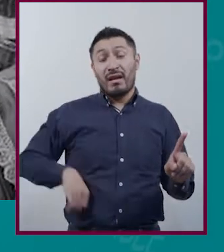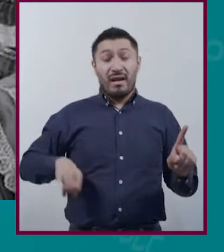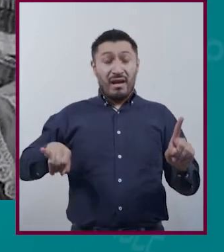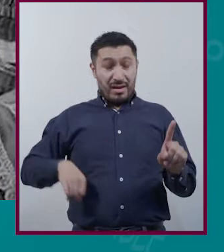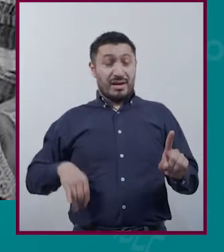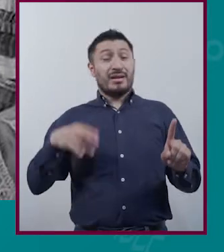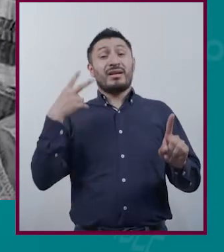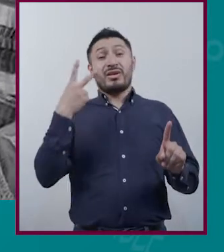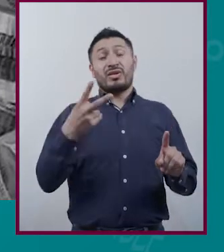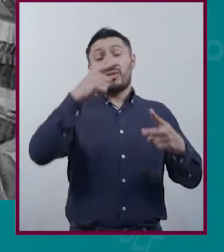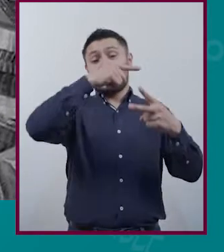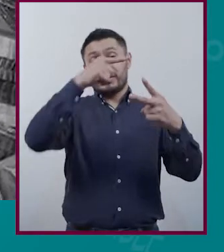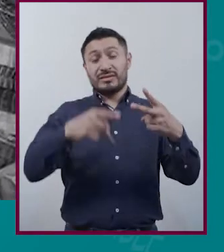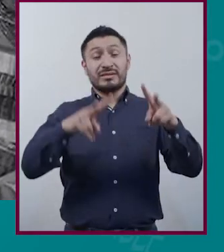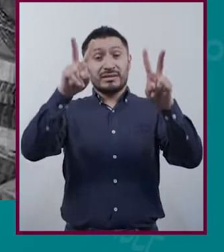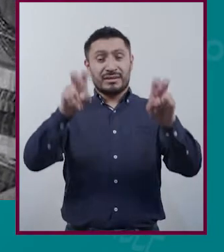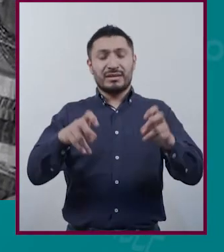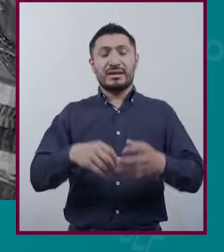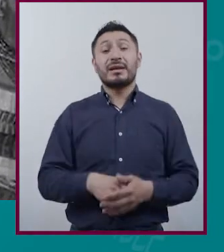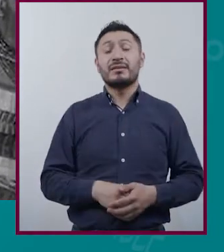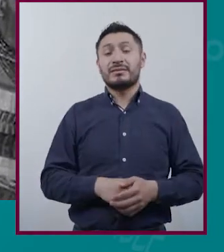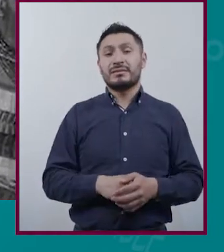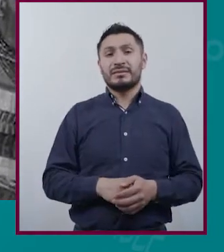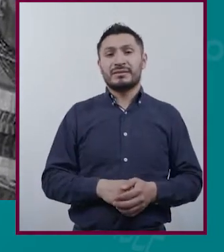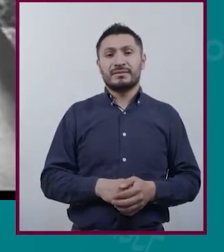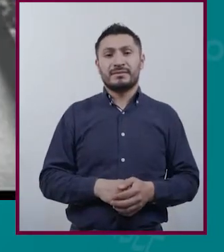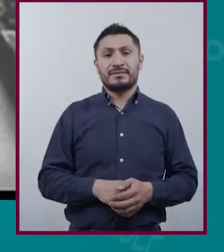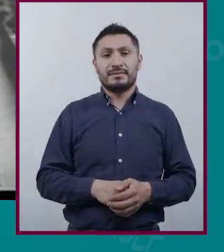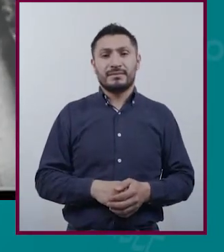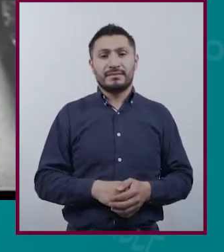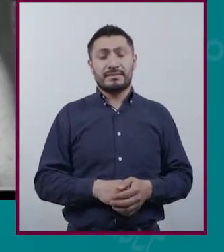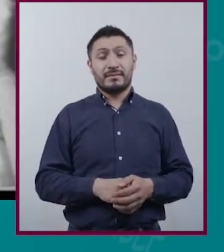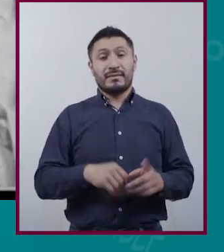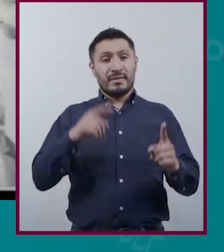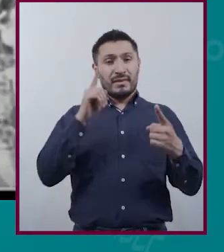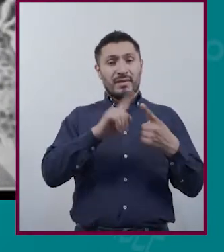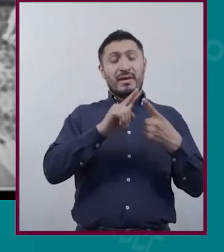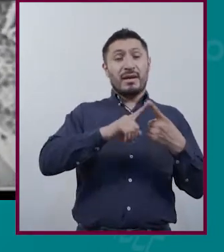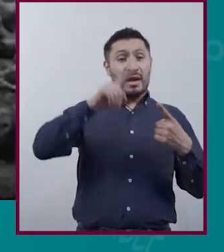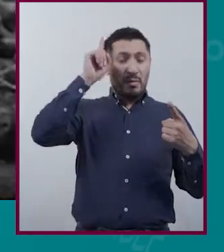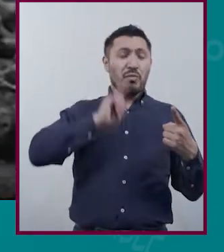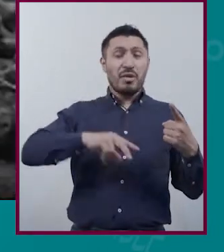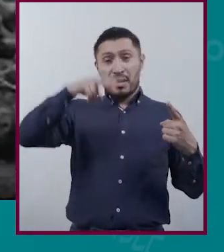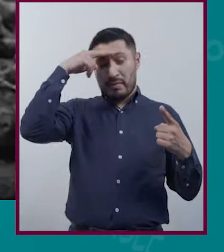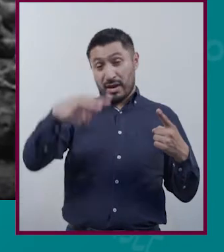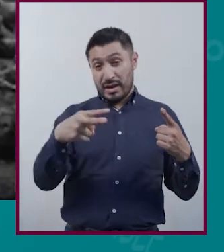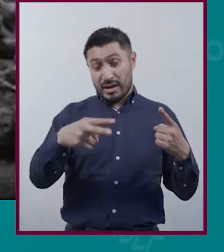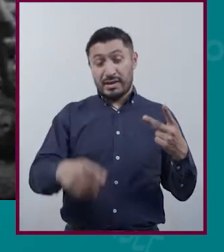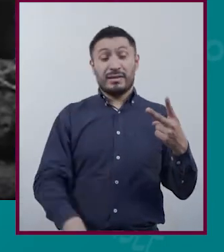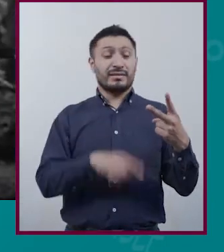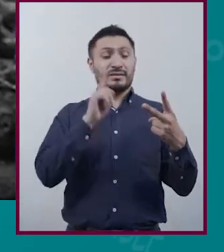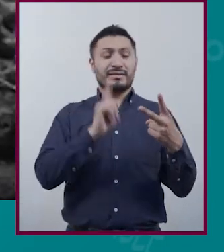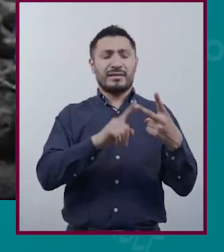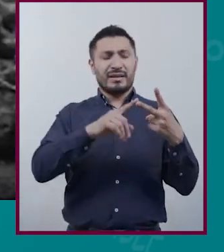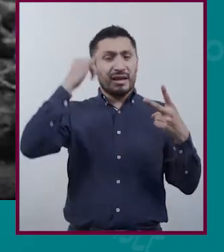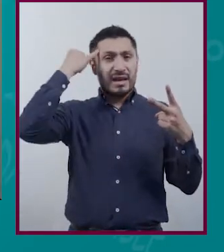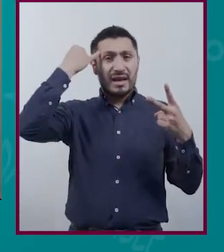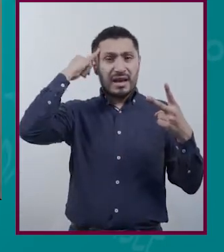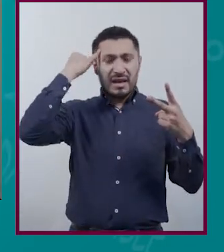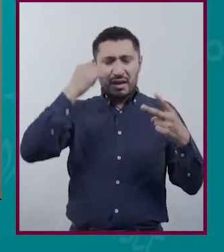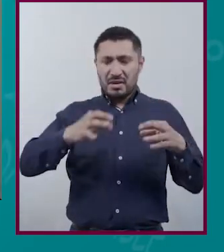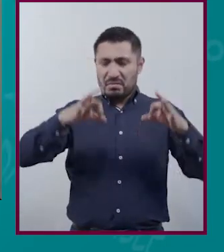dos asuntos poco apreciados por la mayoría de la gente de su tiempo: la mujer mexicana y la presencia indígena